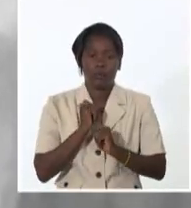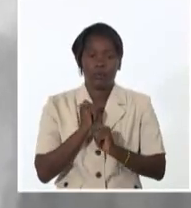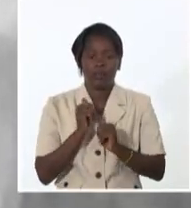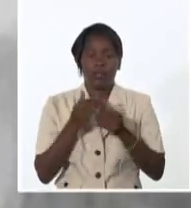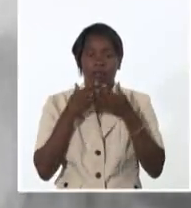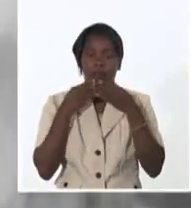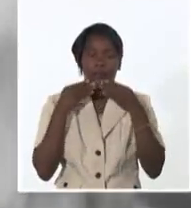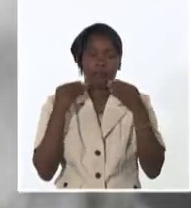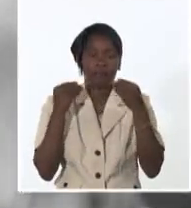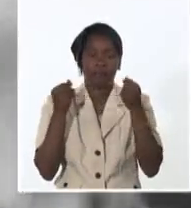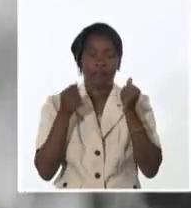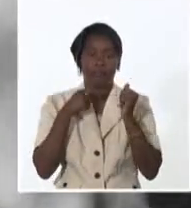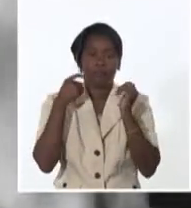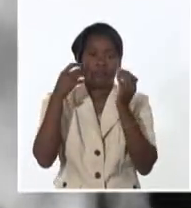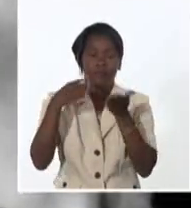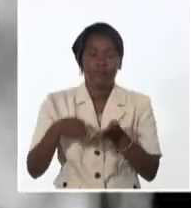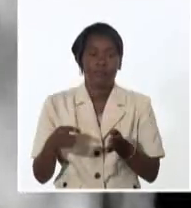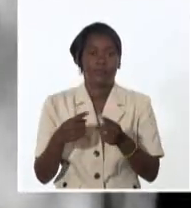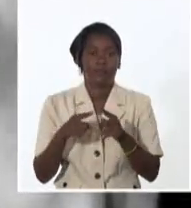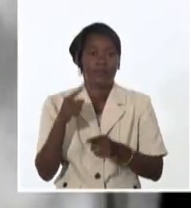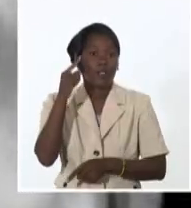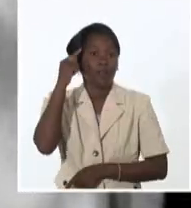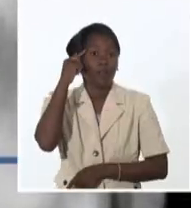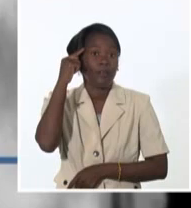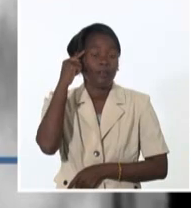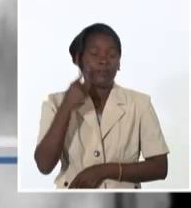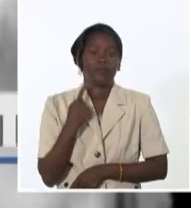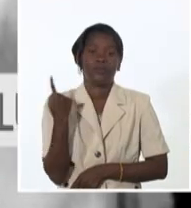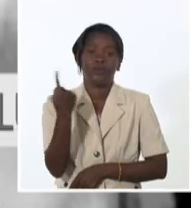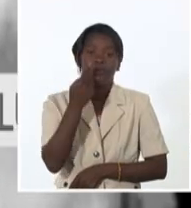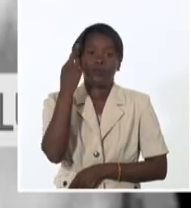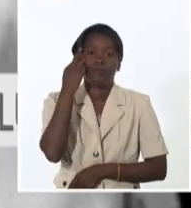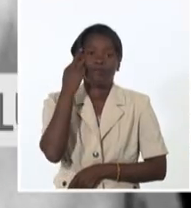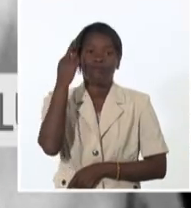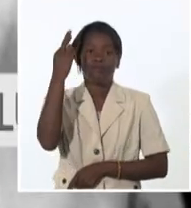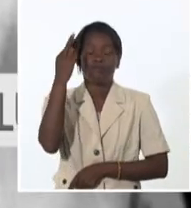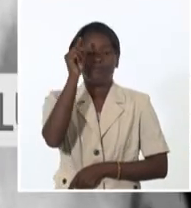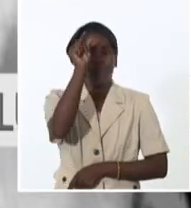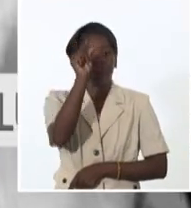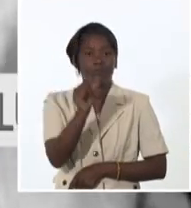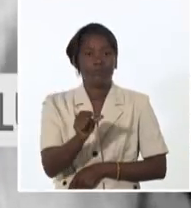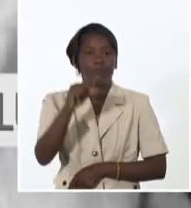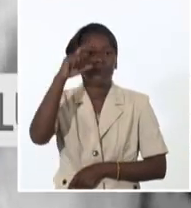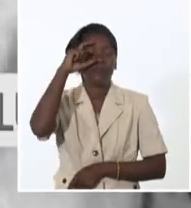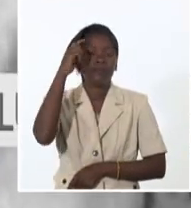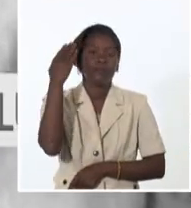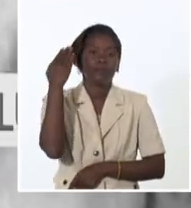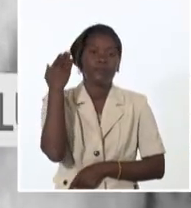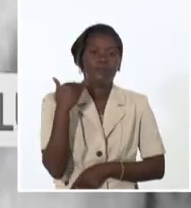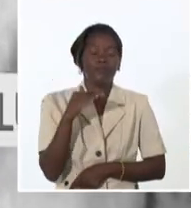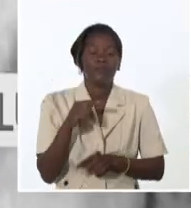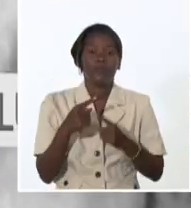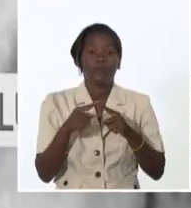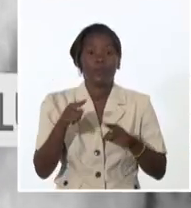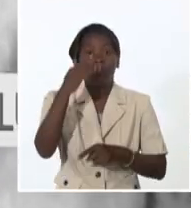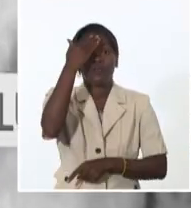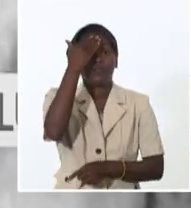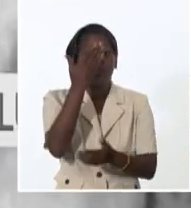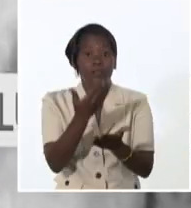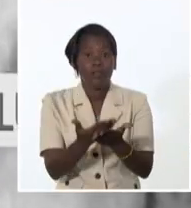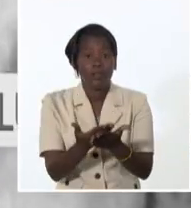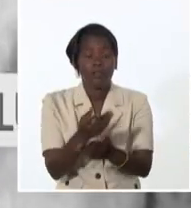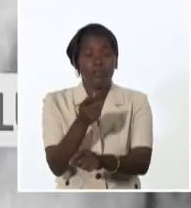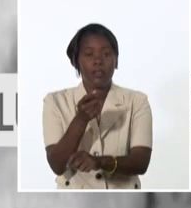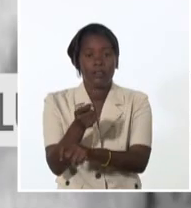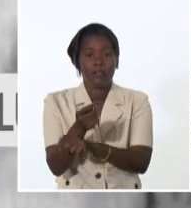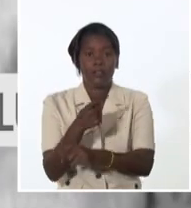mujeres se reconoce lo imprescindible de tu presencia en las transformaciones que hacen posible la revolución en el poder, es gracias